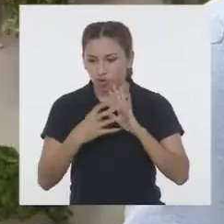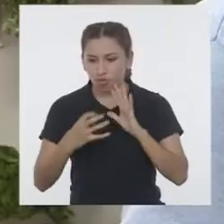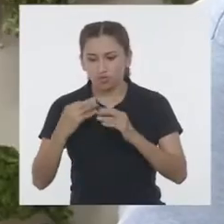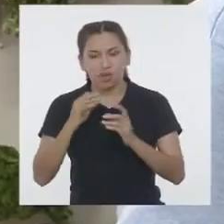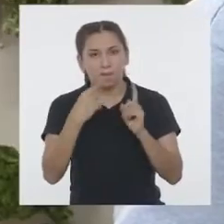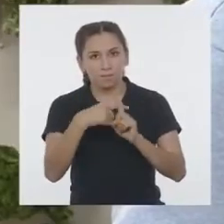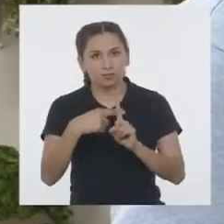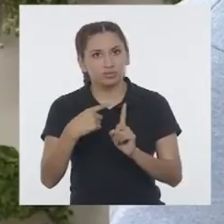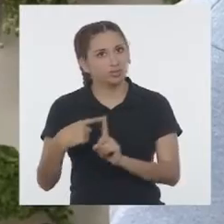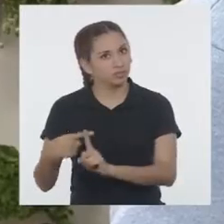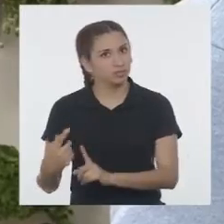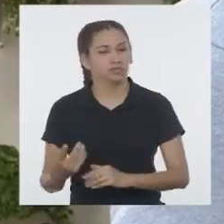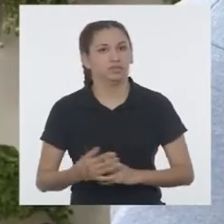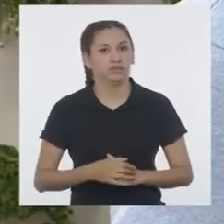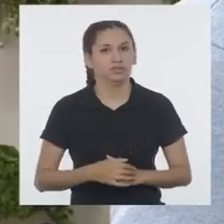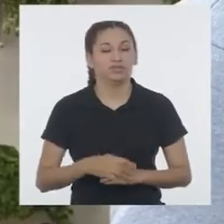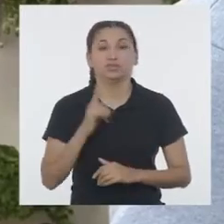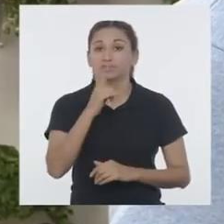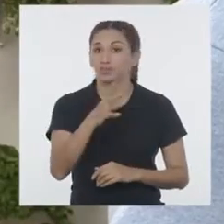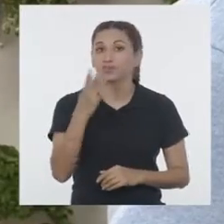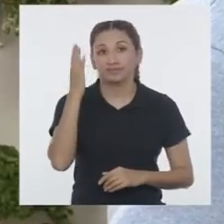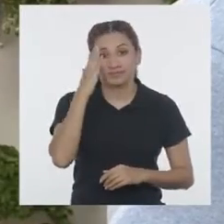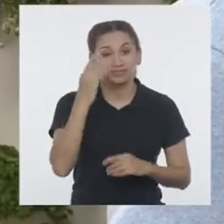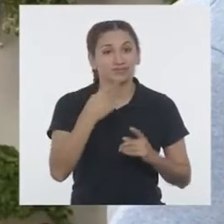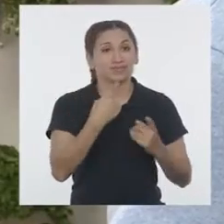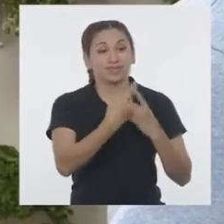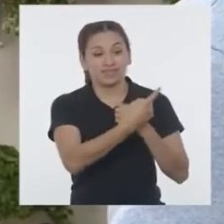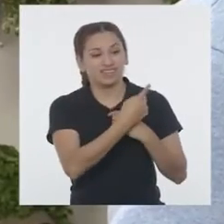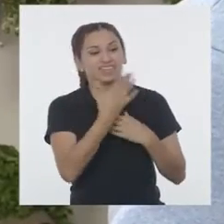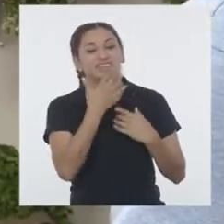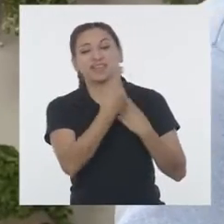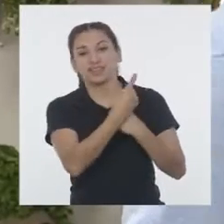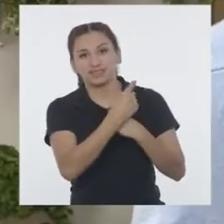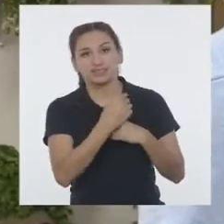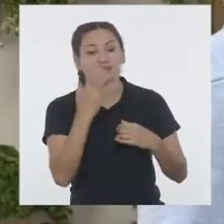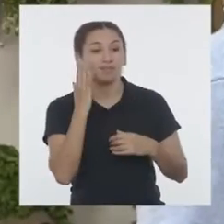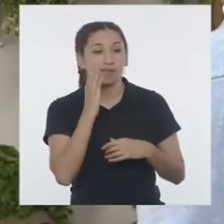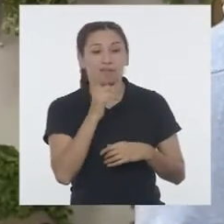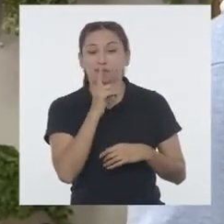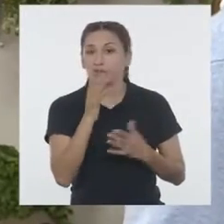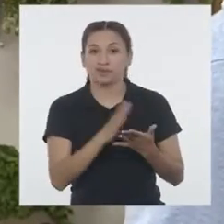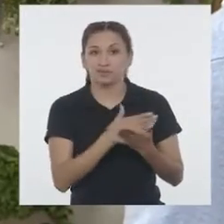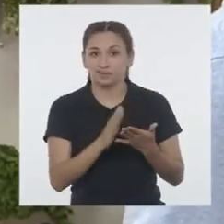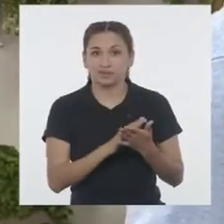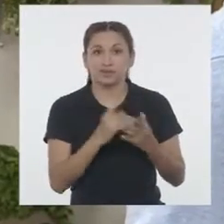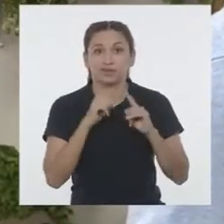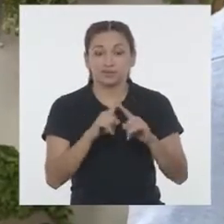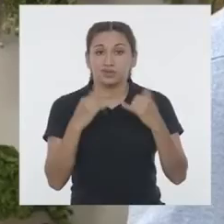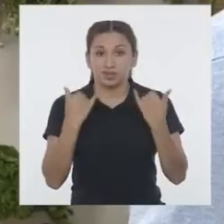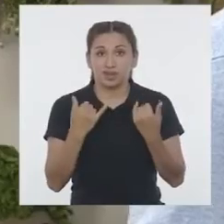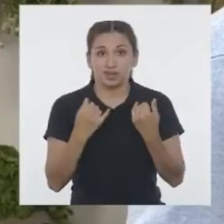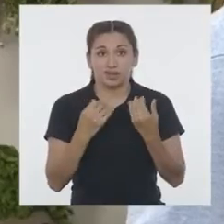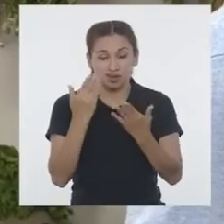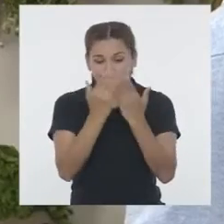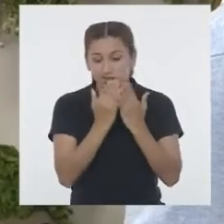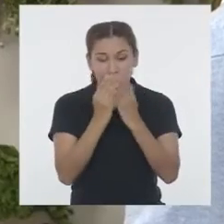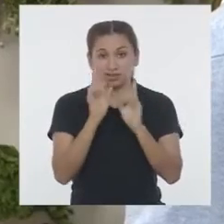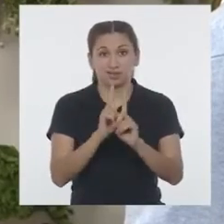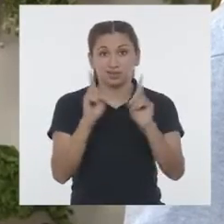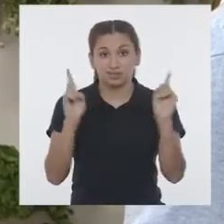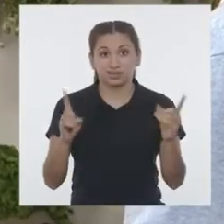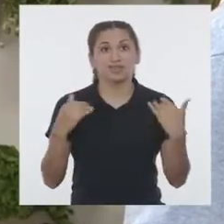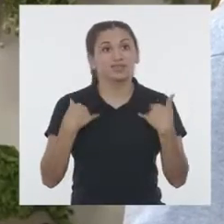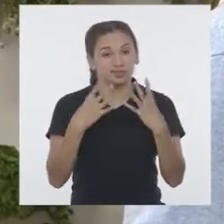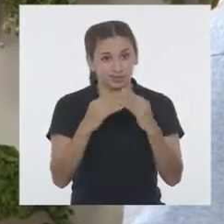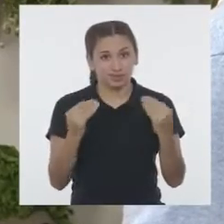e hijos. Ay, ya sabes, amigo, nadie nos enseña a ser madres o padres, ¿ah? Pero ahora con la educación a distancia